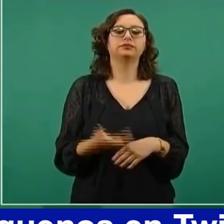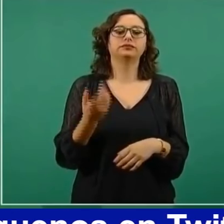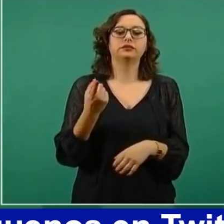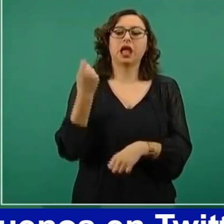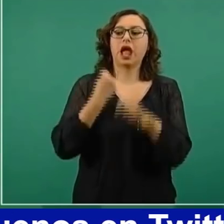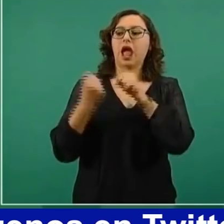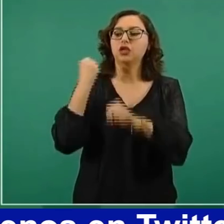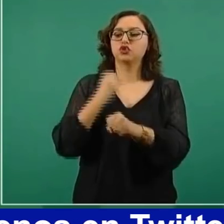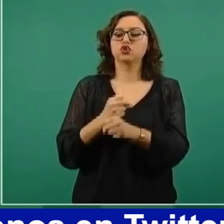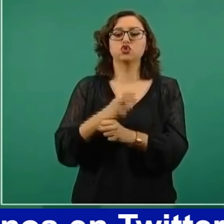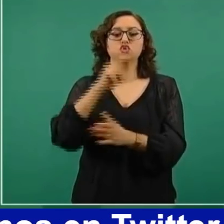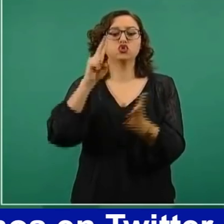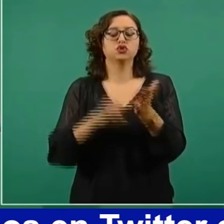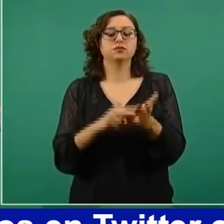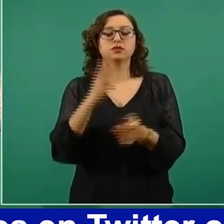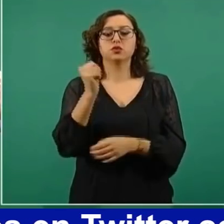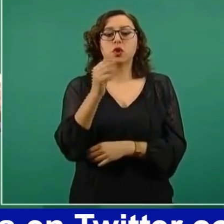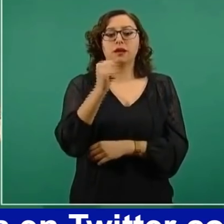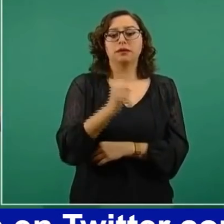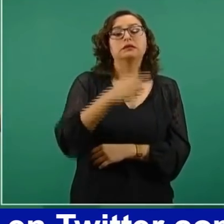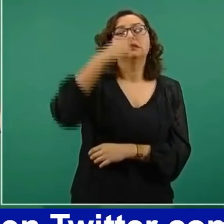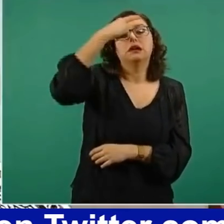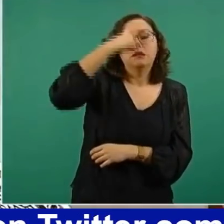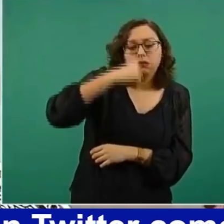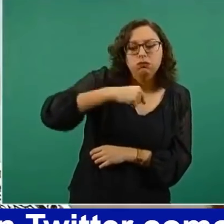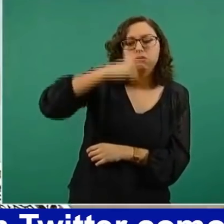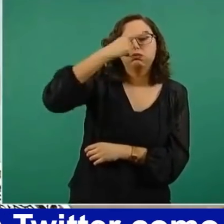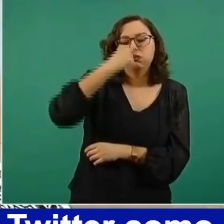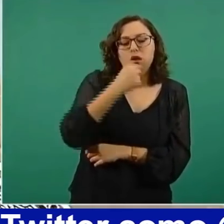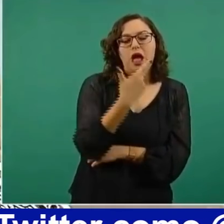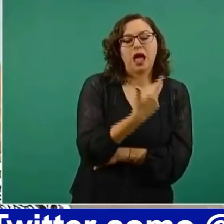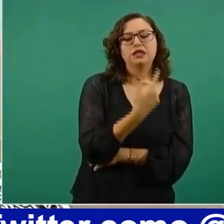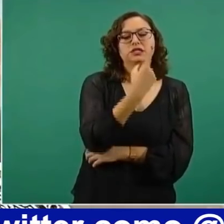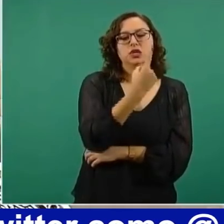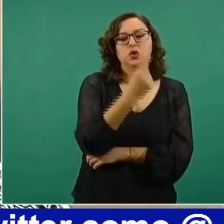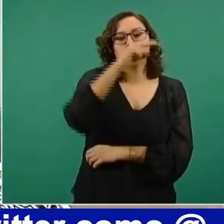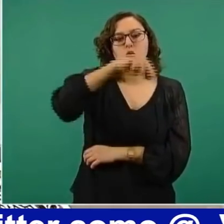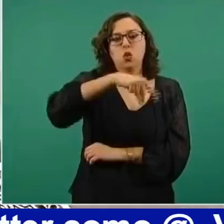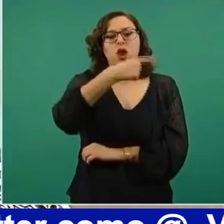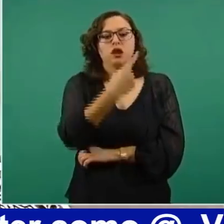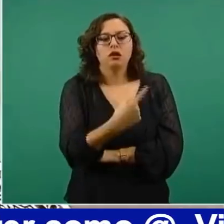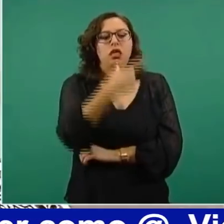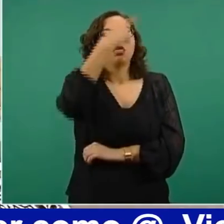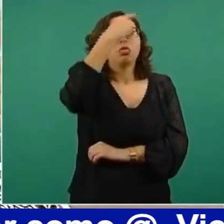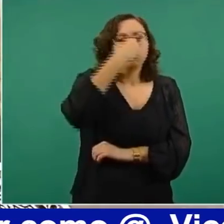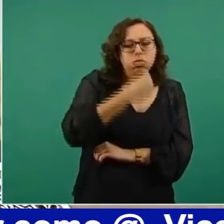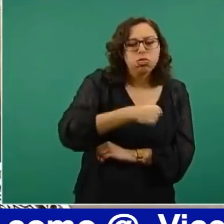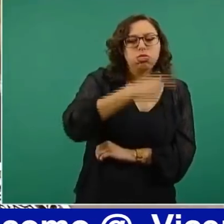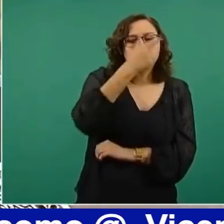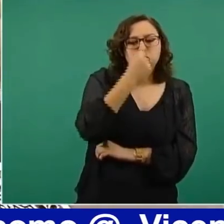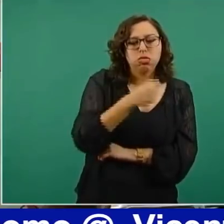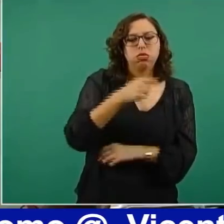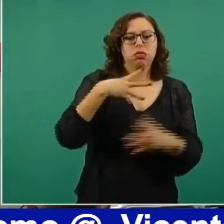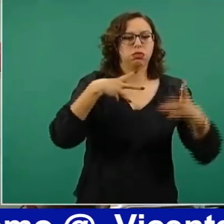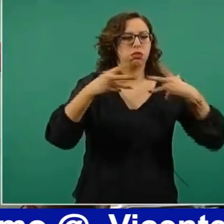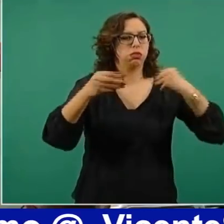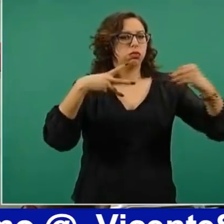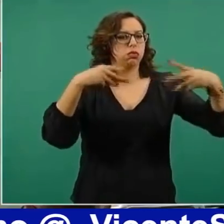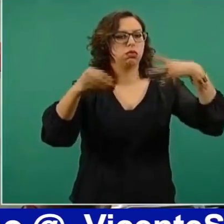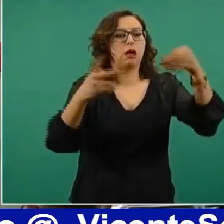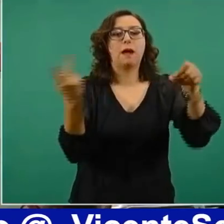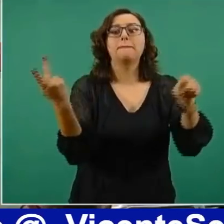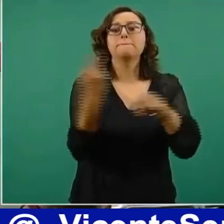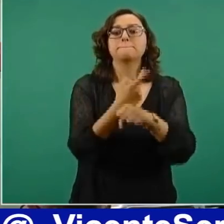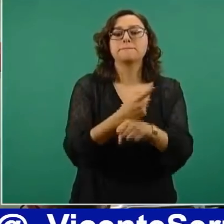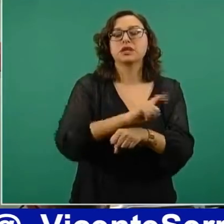en 2009, H1N1, algunas naciones tomaron acciones para establecer